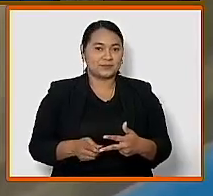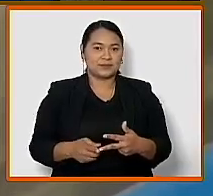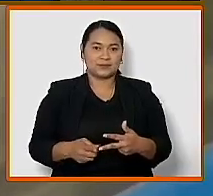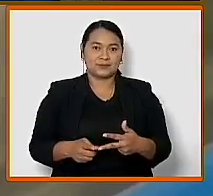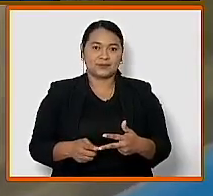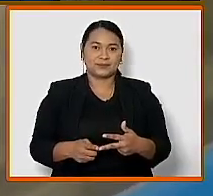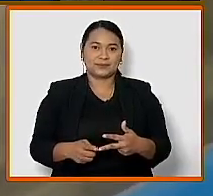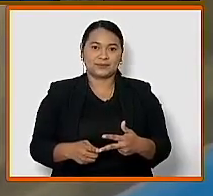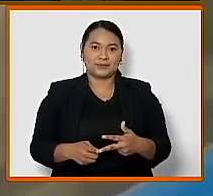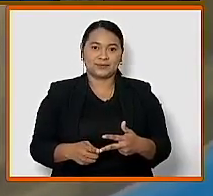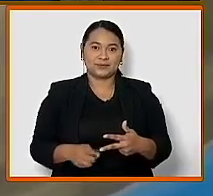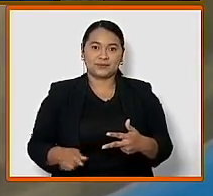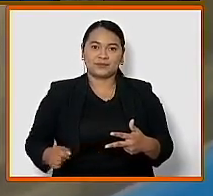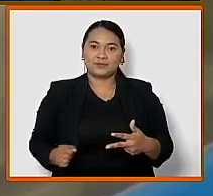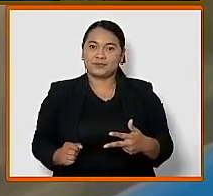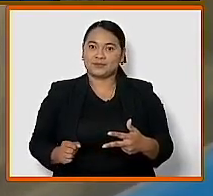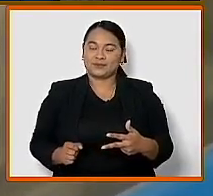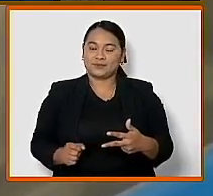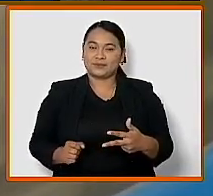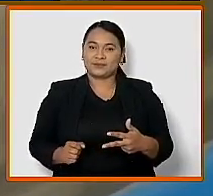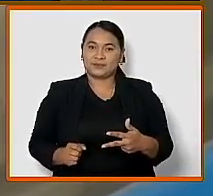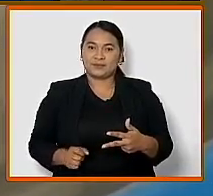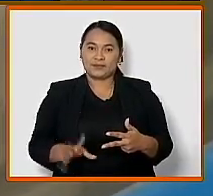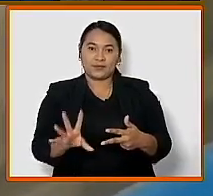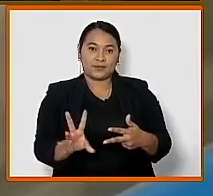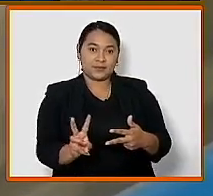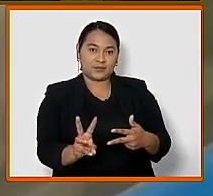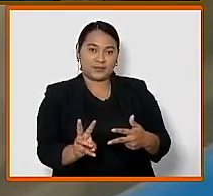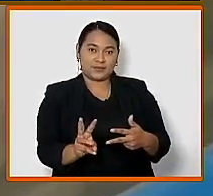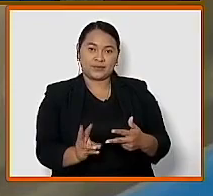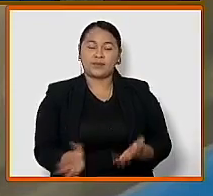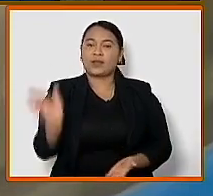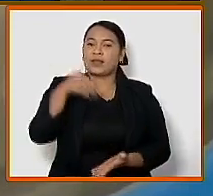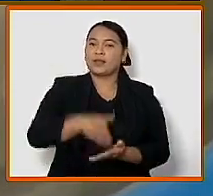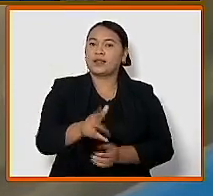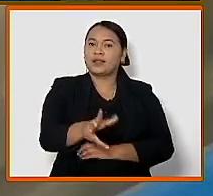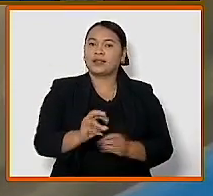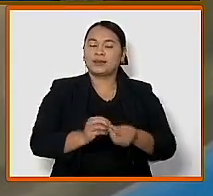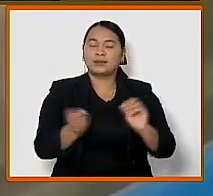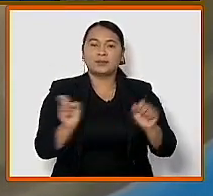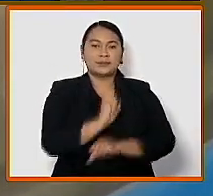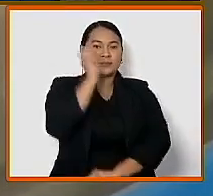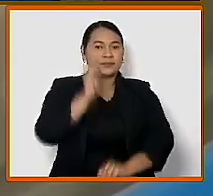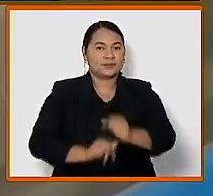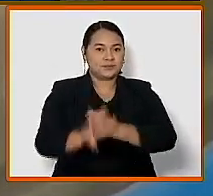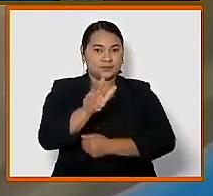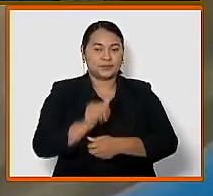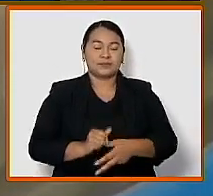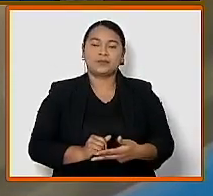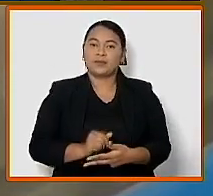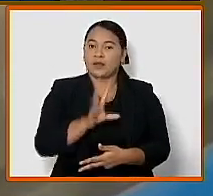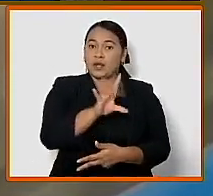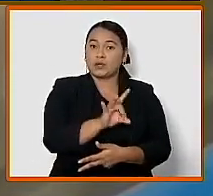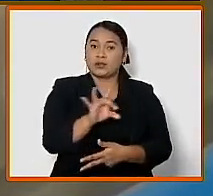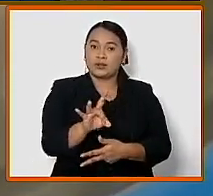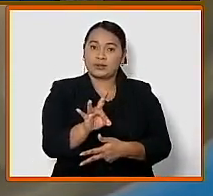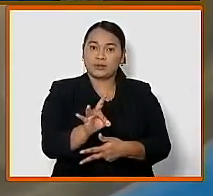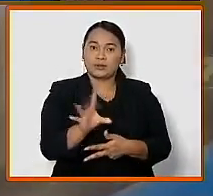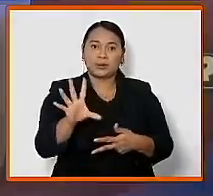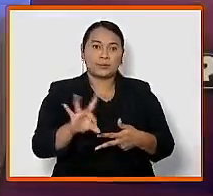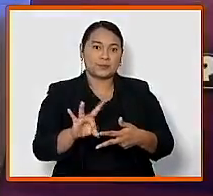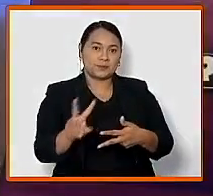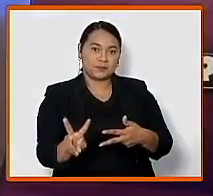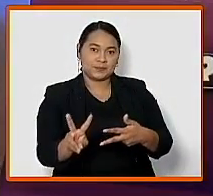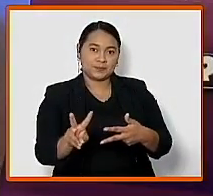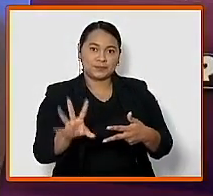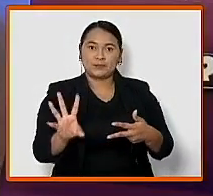número afortunado ganador. Este es el 16. Los números ganadores en esta linda mañana son 88,